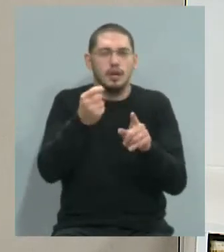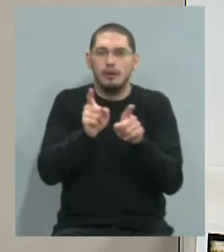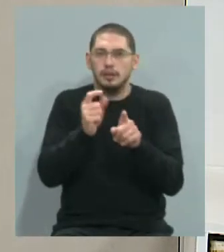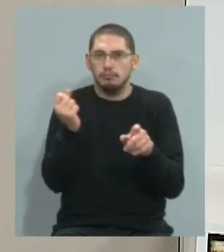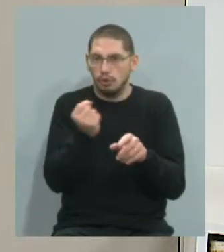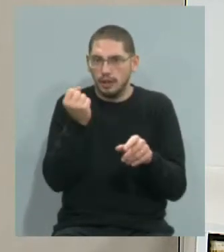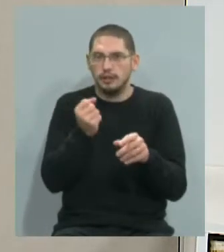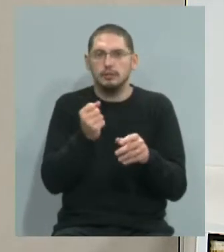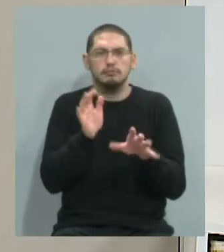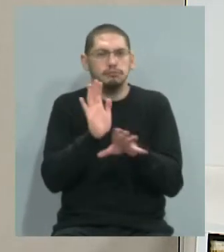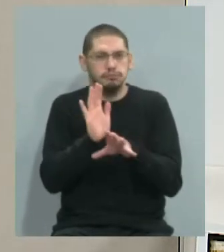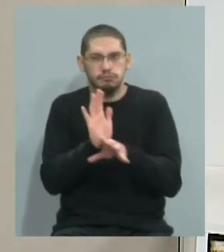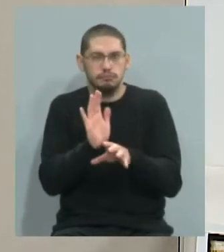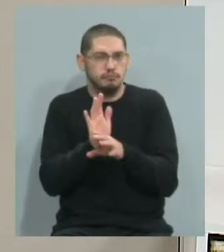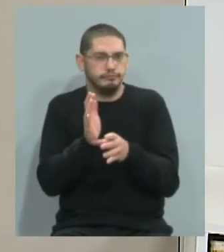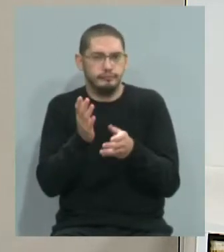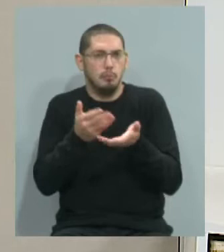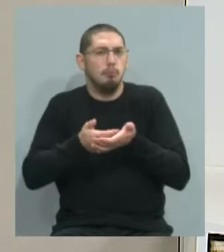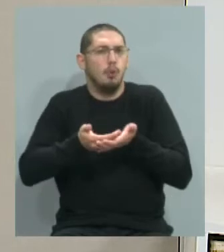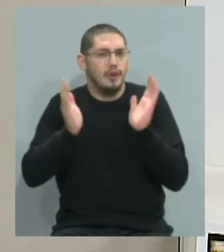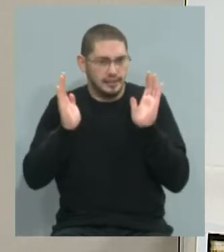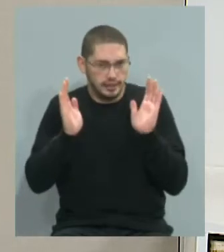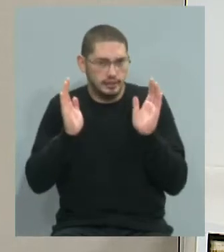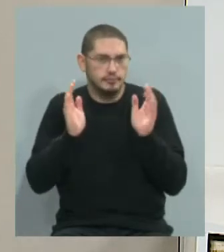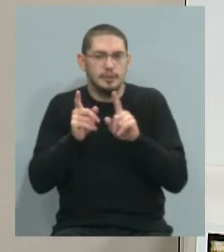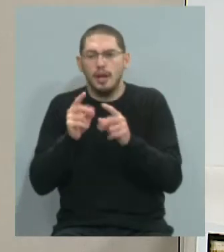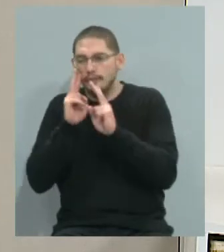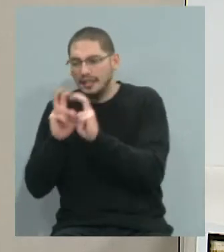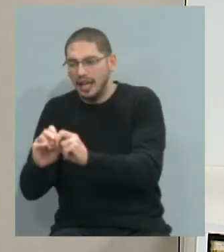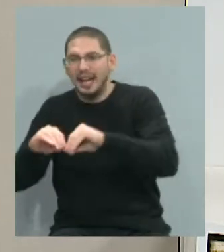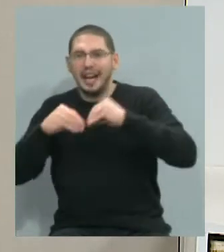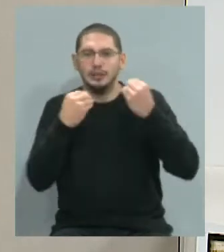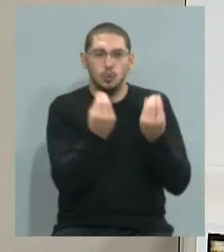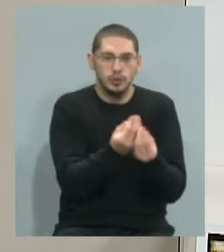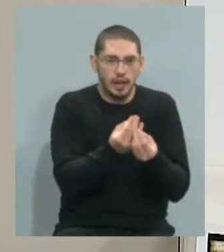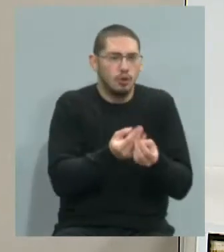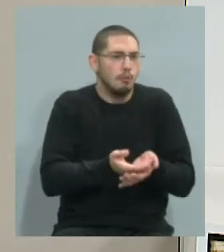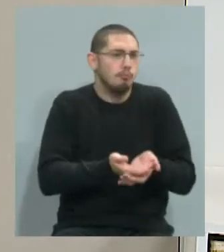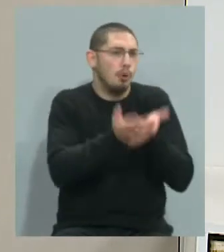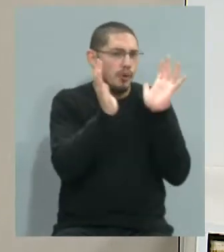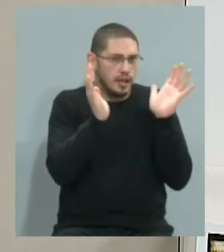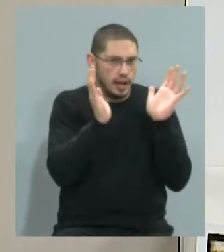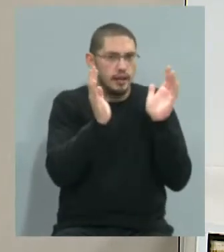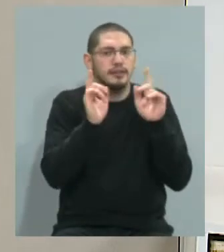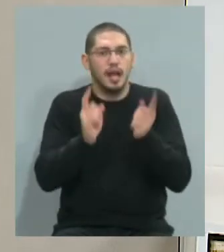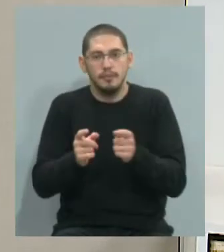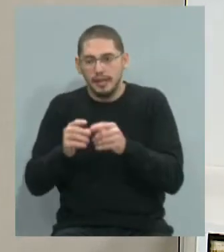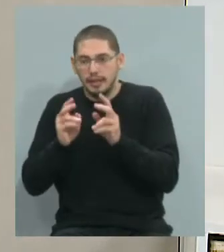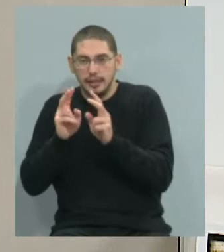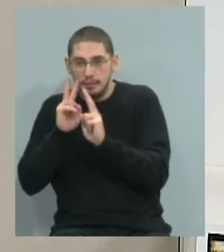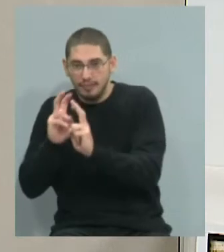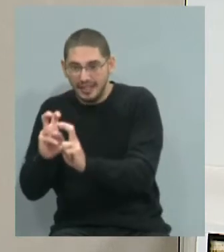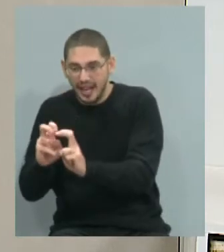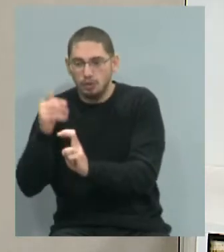en abrir tanto las publicaciones, o sea, los resultados de la investigación, como el proceso de la investigación y los